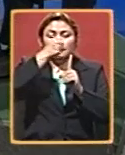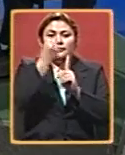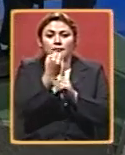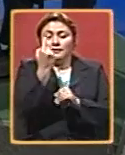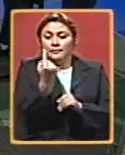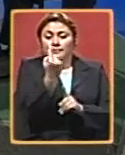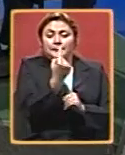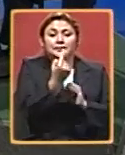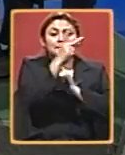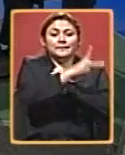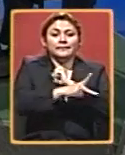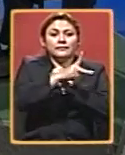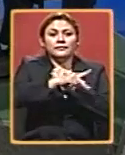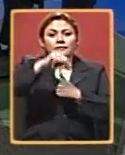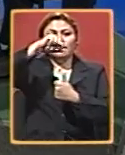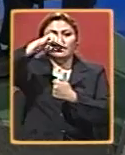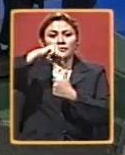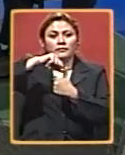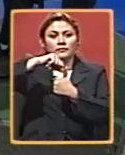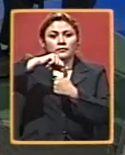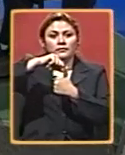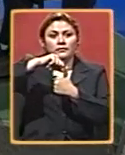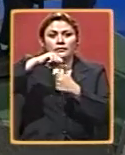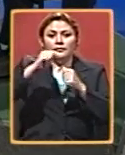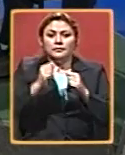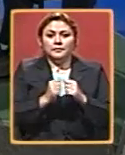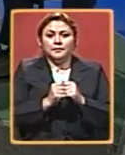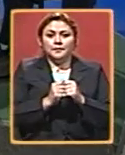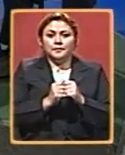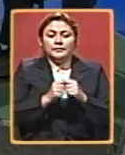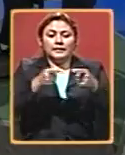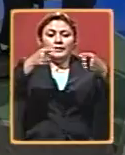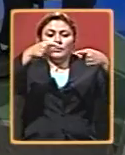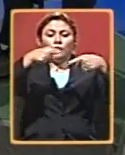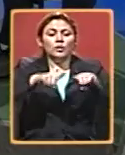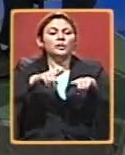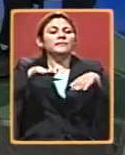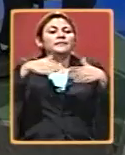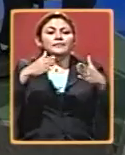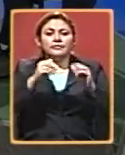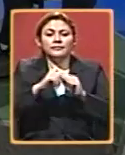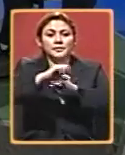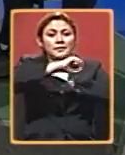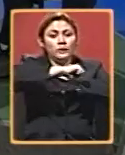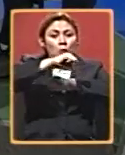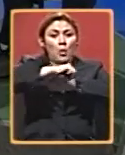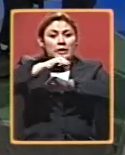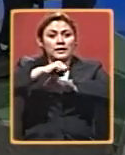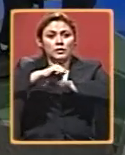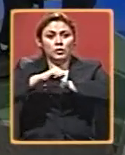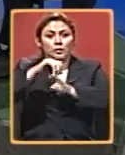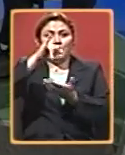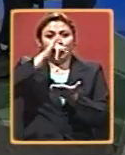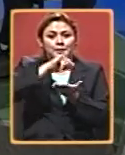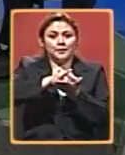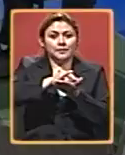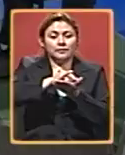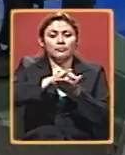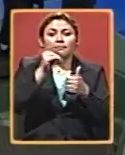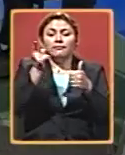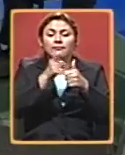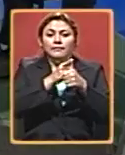los países centroamericanos, se produjo esta publicación, esta primera